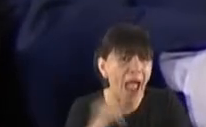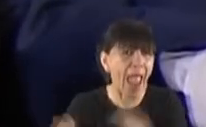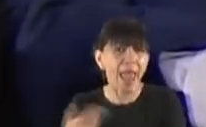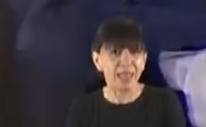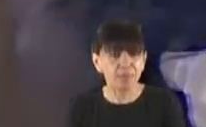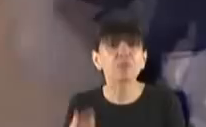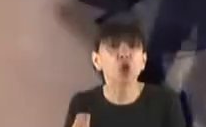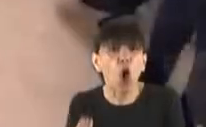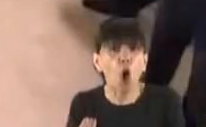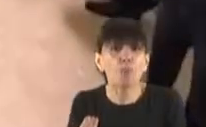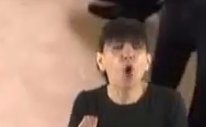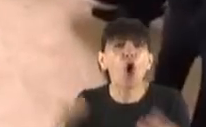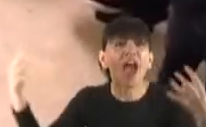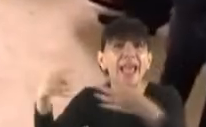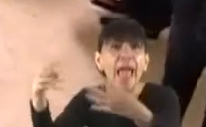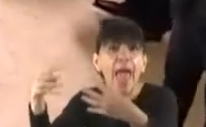control remoto.